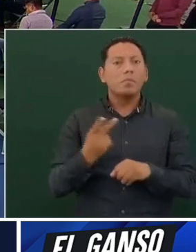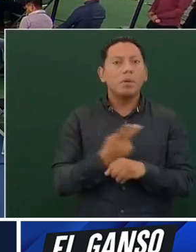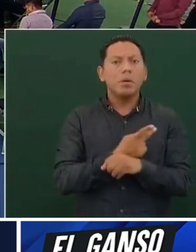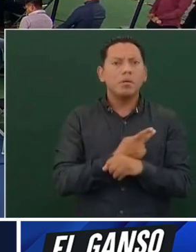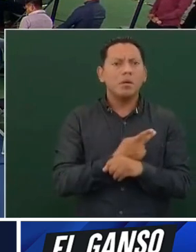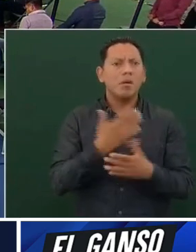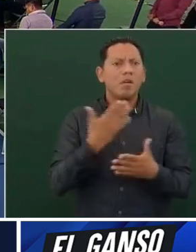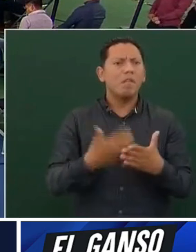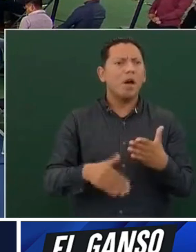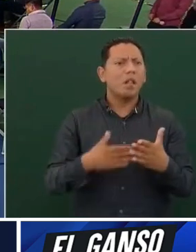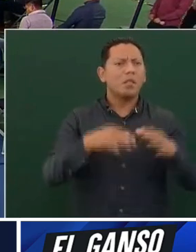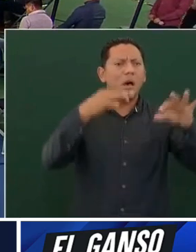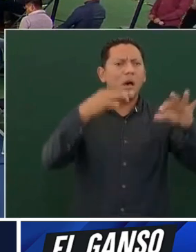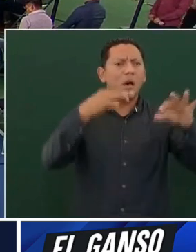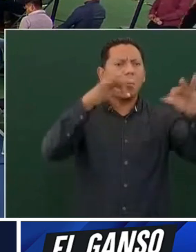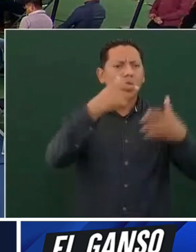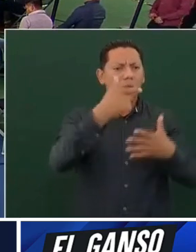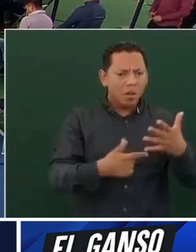faltaban boletas.